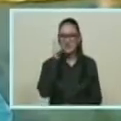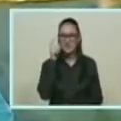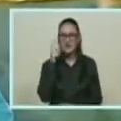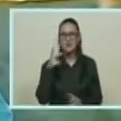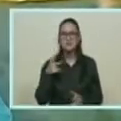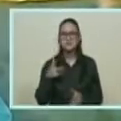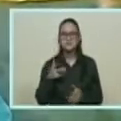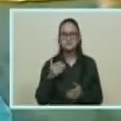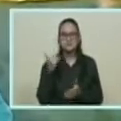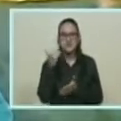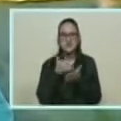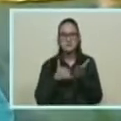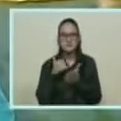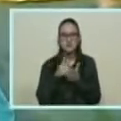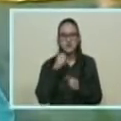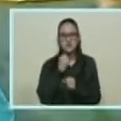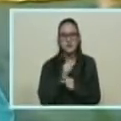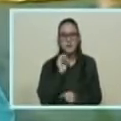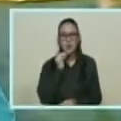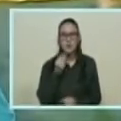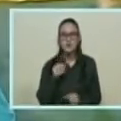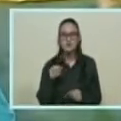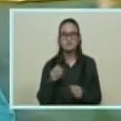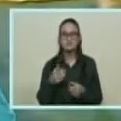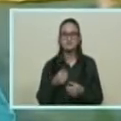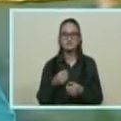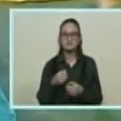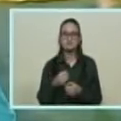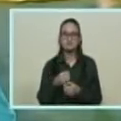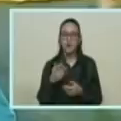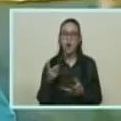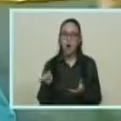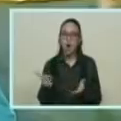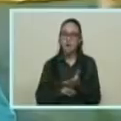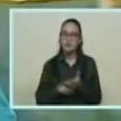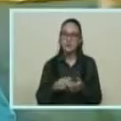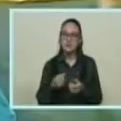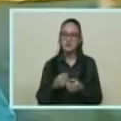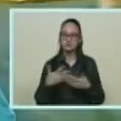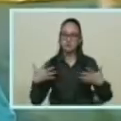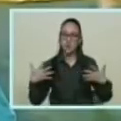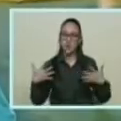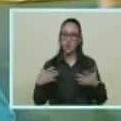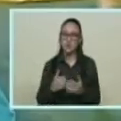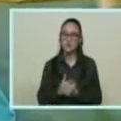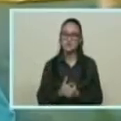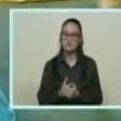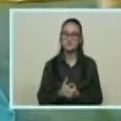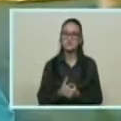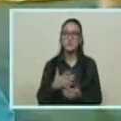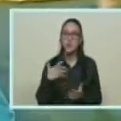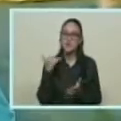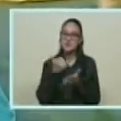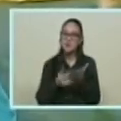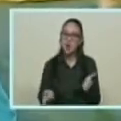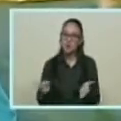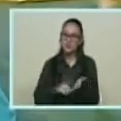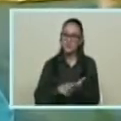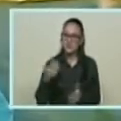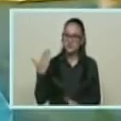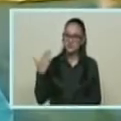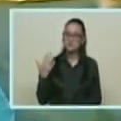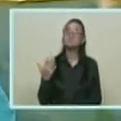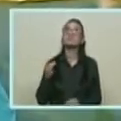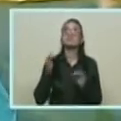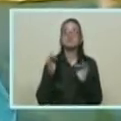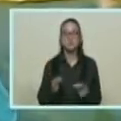abrir el registro de Chamba Juvenil para si hay un remanente, la juventud se puede inscribir. Dicho y